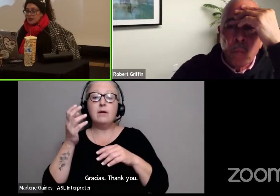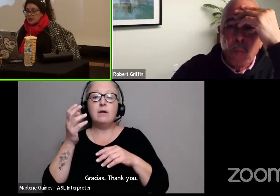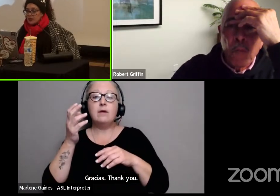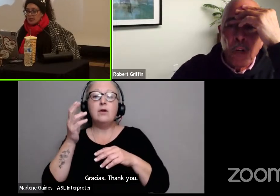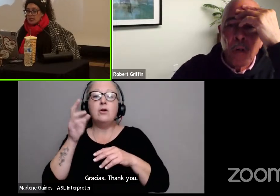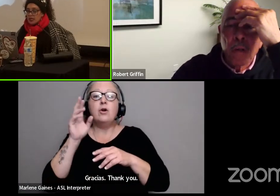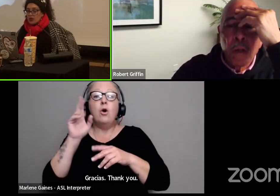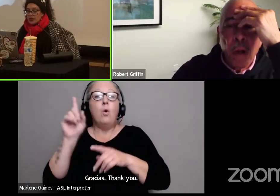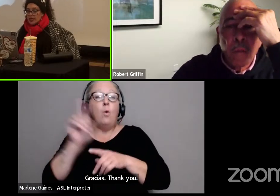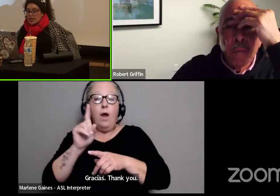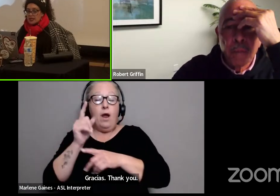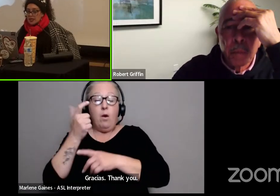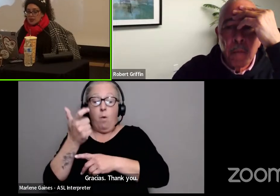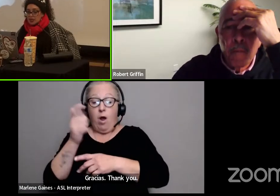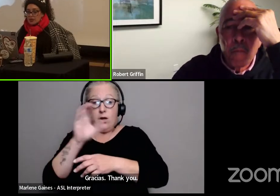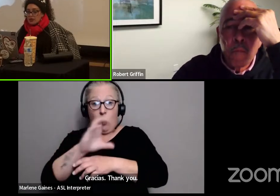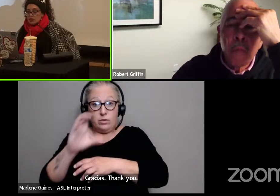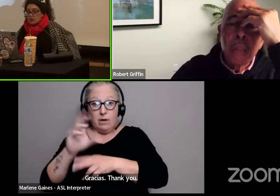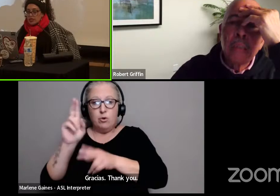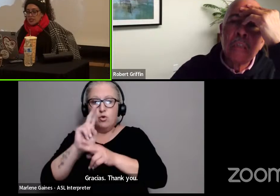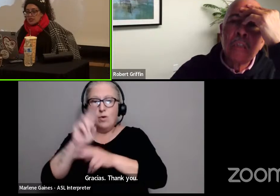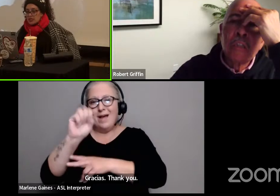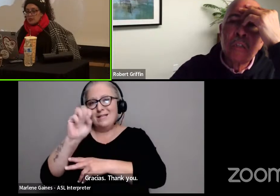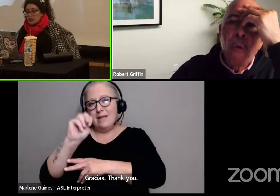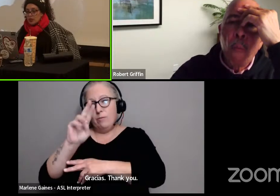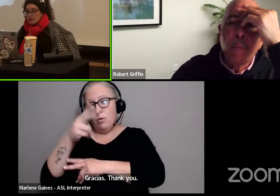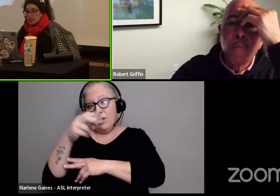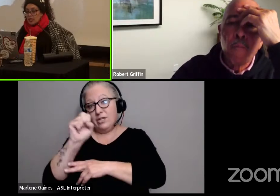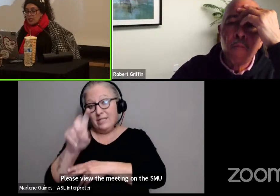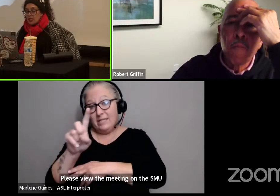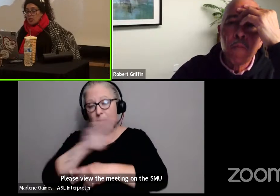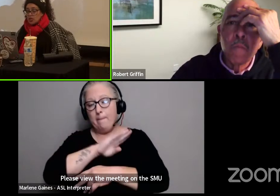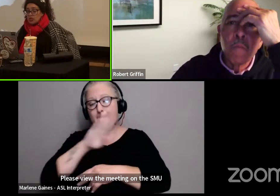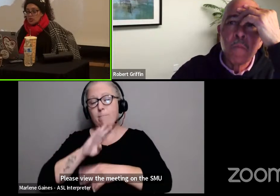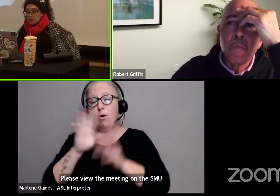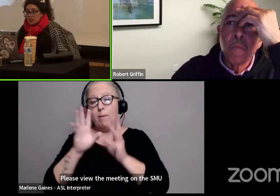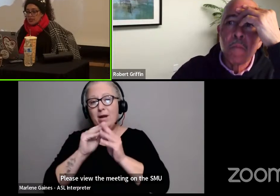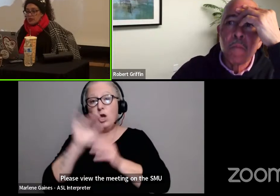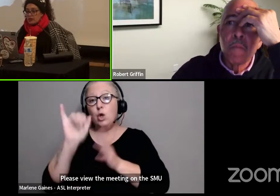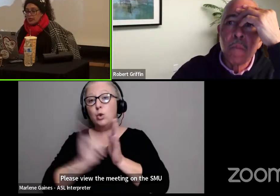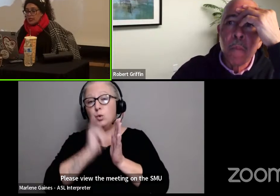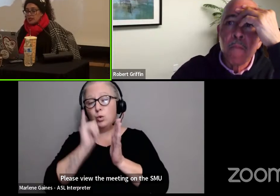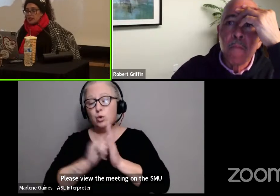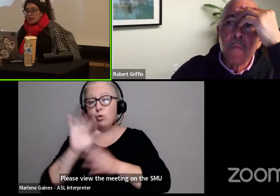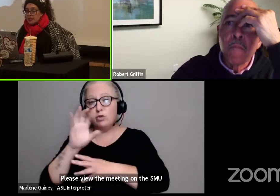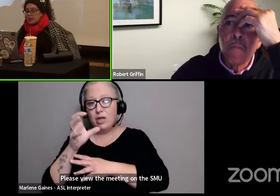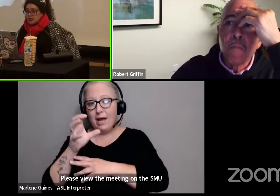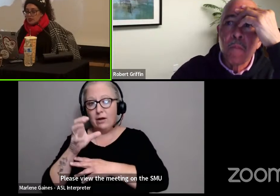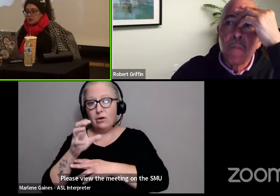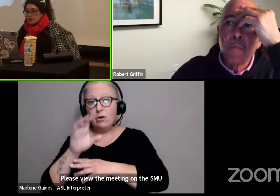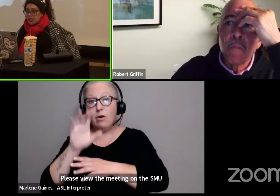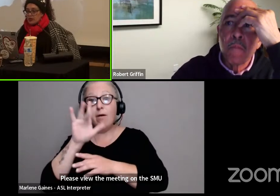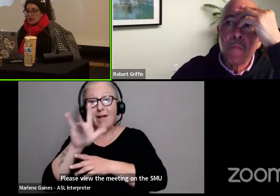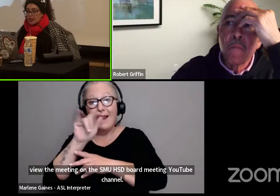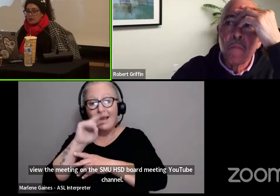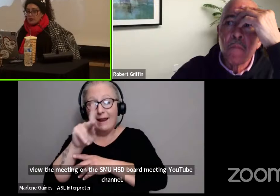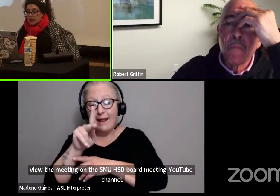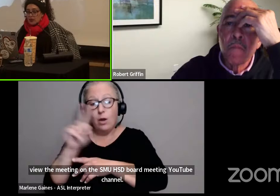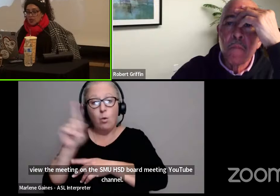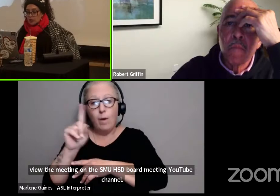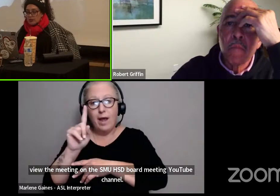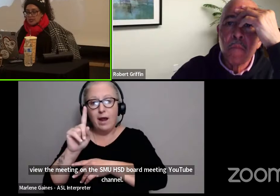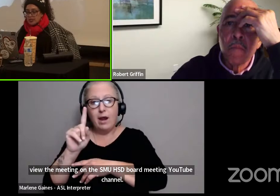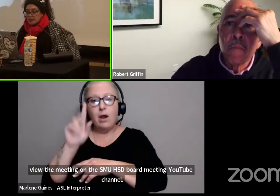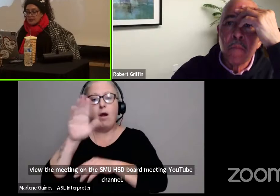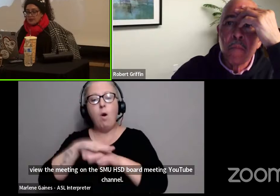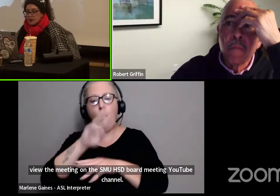please view the meeting on the SMUHSD board meeting YouTube channel. The link to the YouTube channel can be found